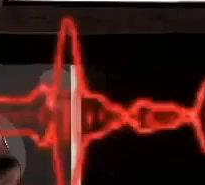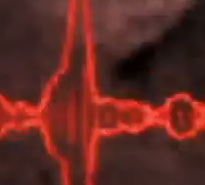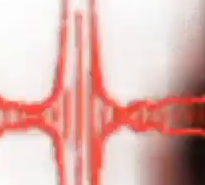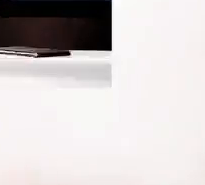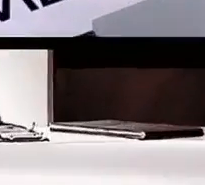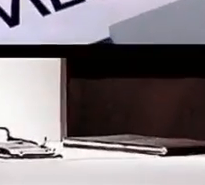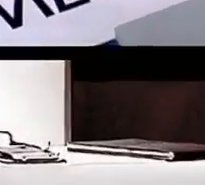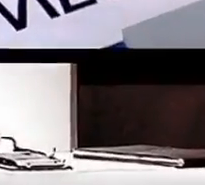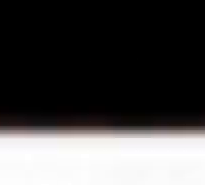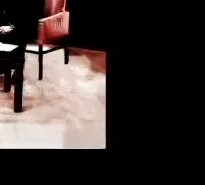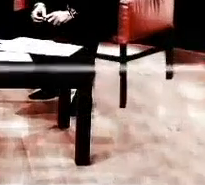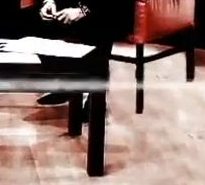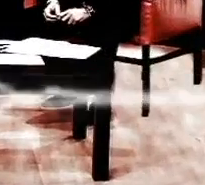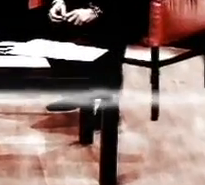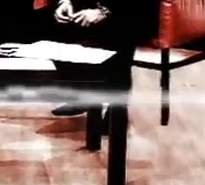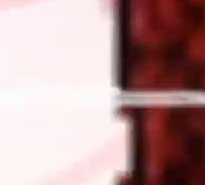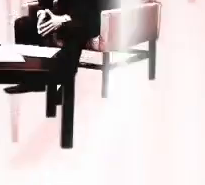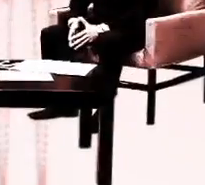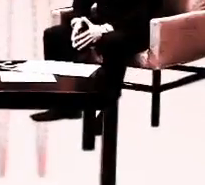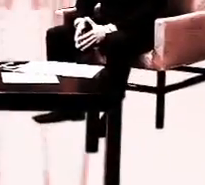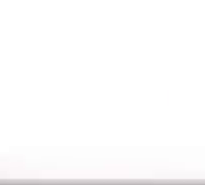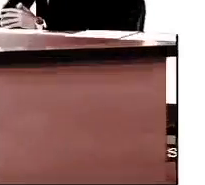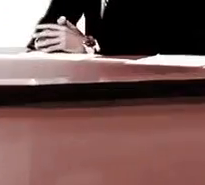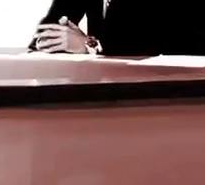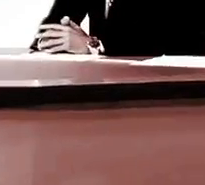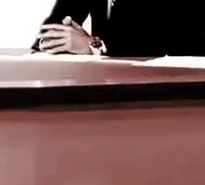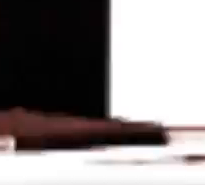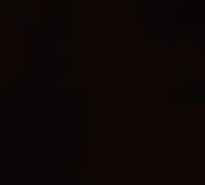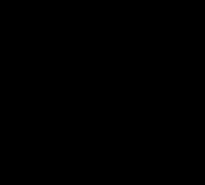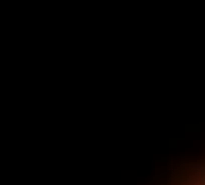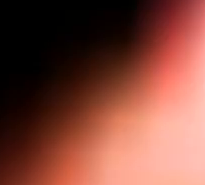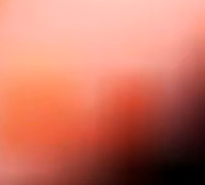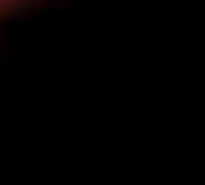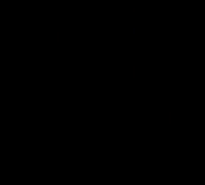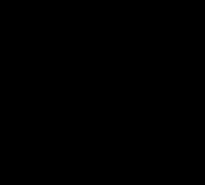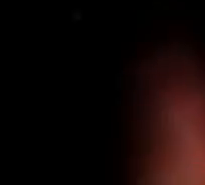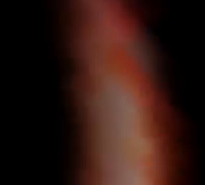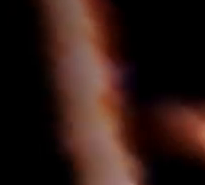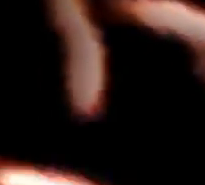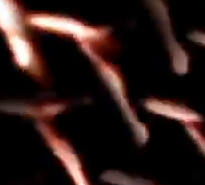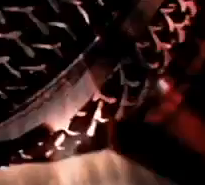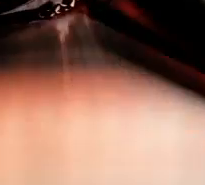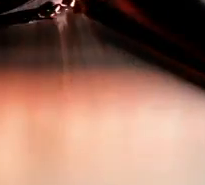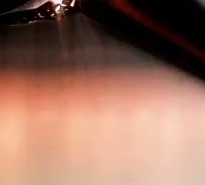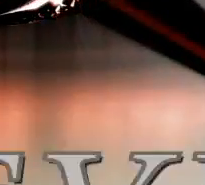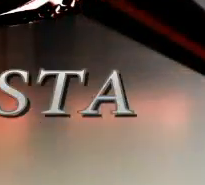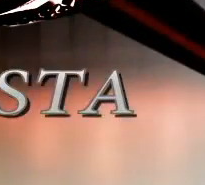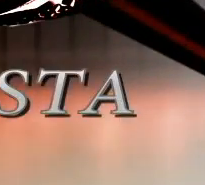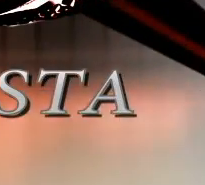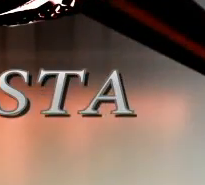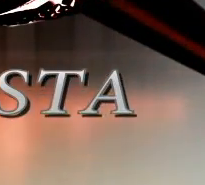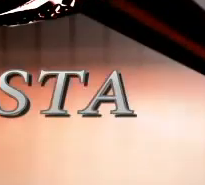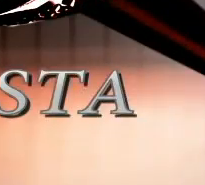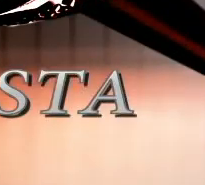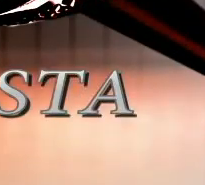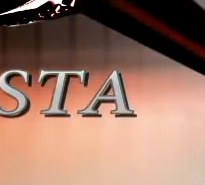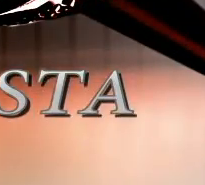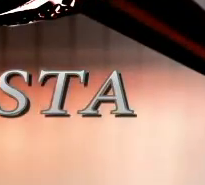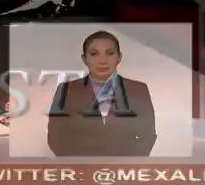nos da mucho gusto que esté aquí en el Estudio de México al Día. Esta mañana damos la bienvenida al Estudio de México al Día.